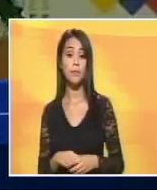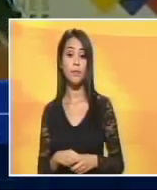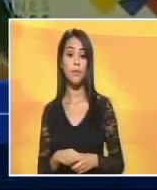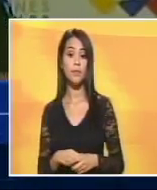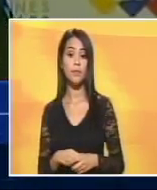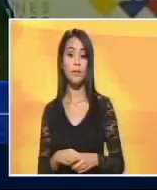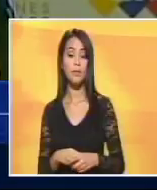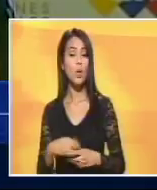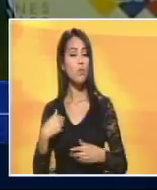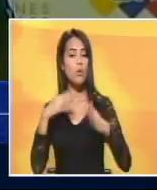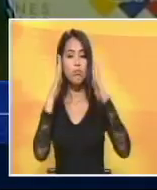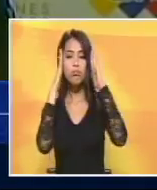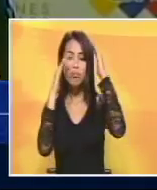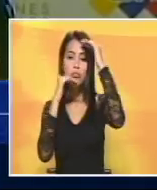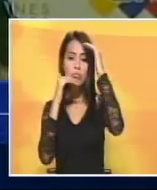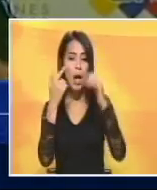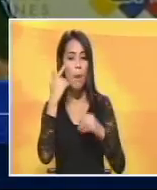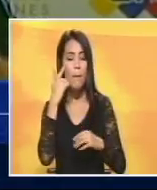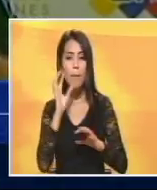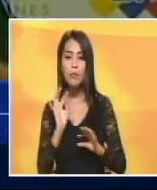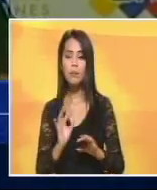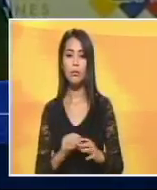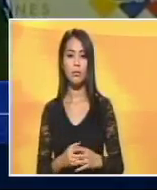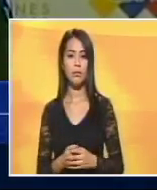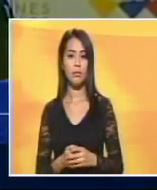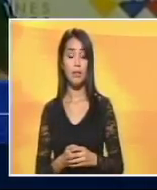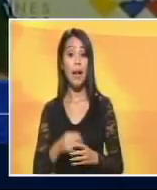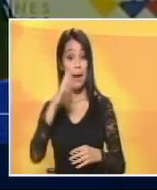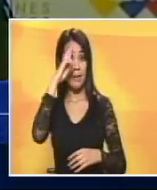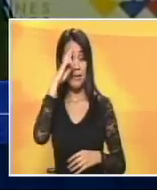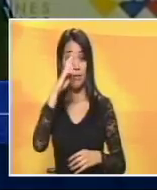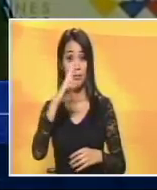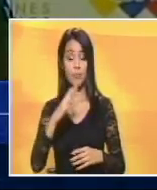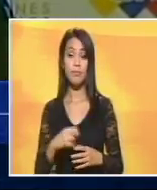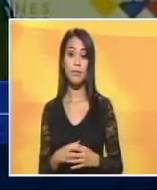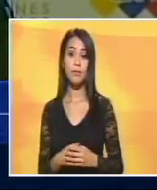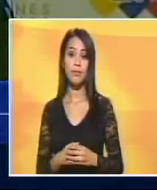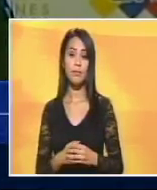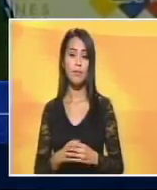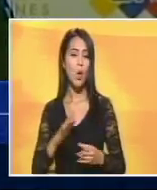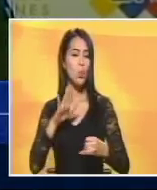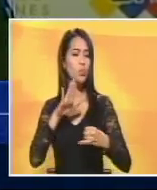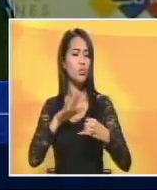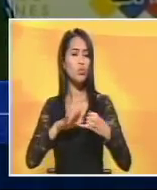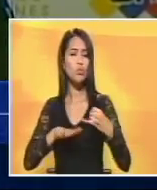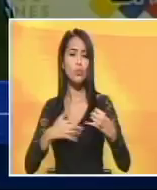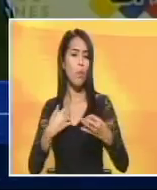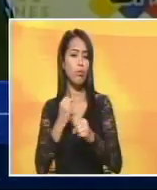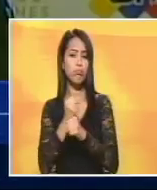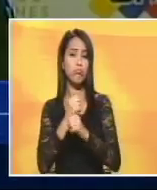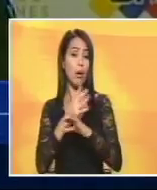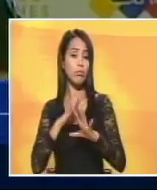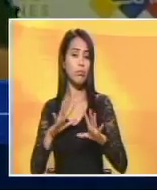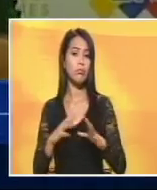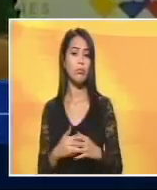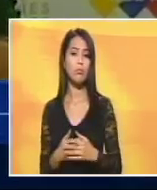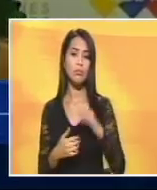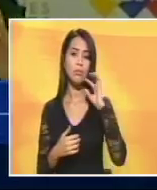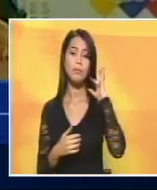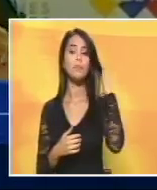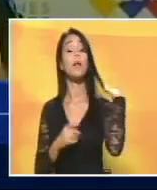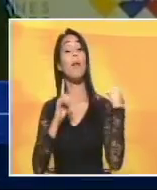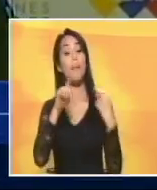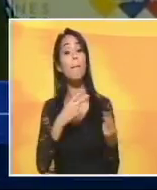estaremos muy pendientes, porque la haremos respetar hasta nuestro último aliento. E